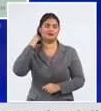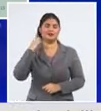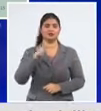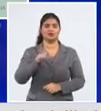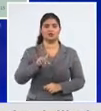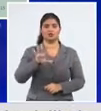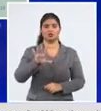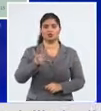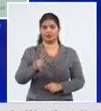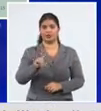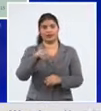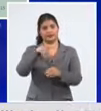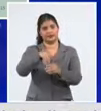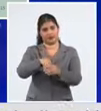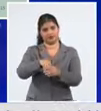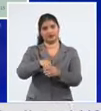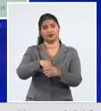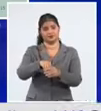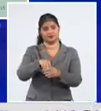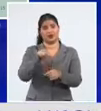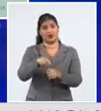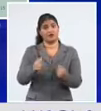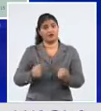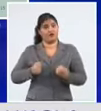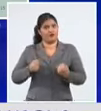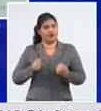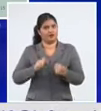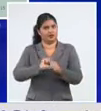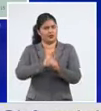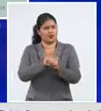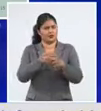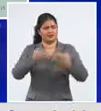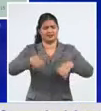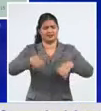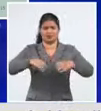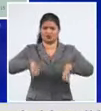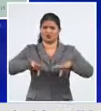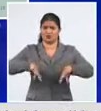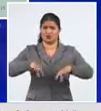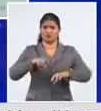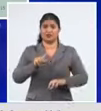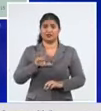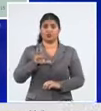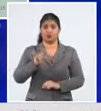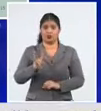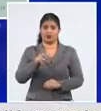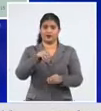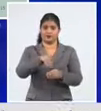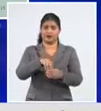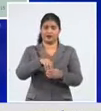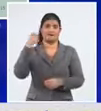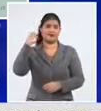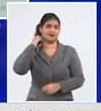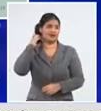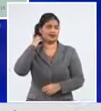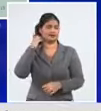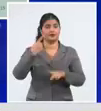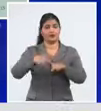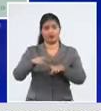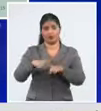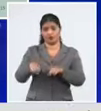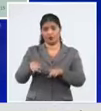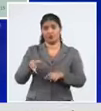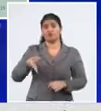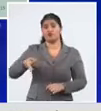está enfrentando una fuerte transmisión, 159 ayer, se diagnosticaron también en sus restantes 12